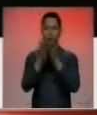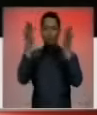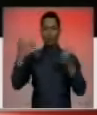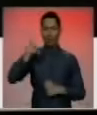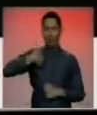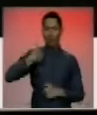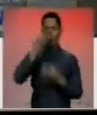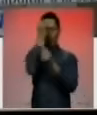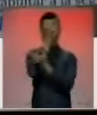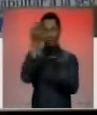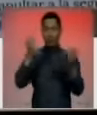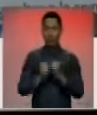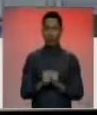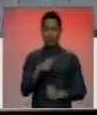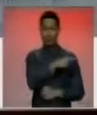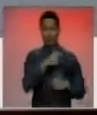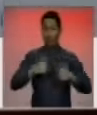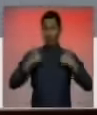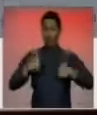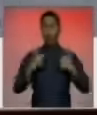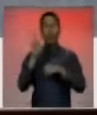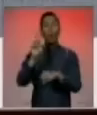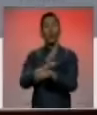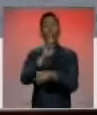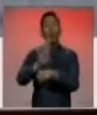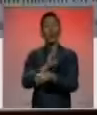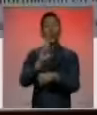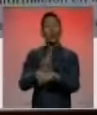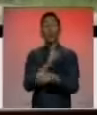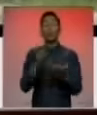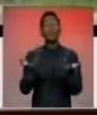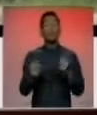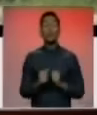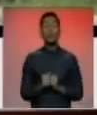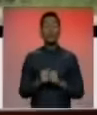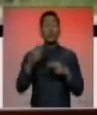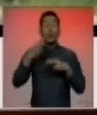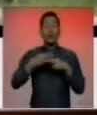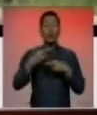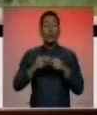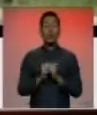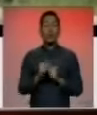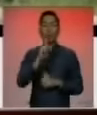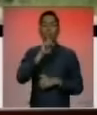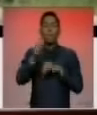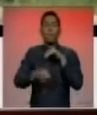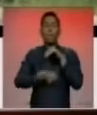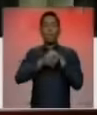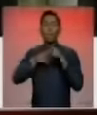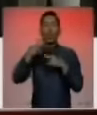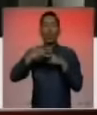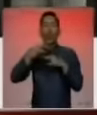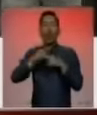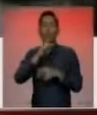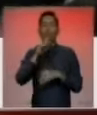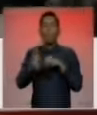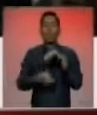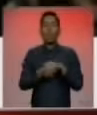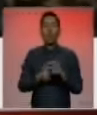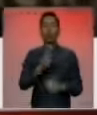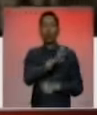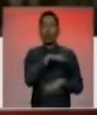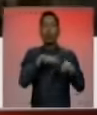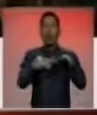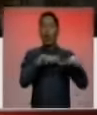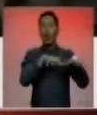financiero y aspirante presidencial utilizaría lo que la publicación denomina apodos offshore para ocultar sus